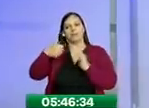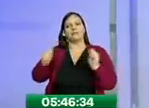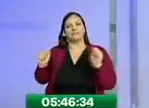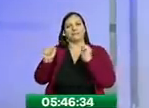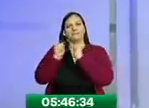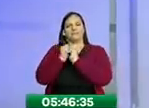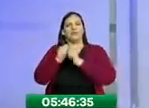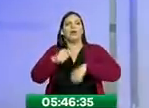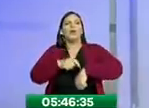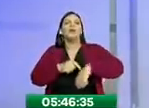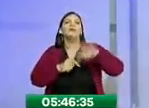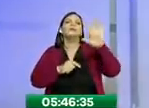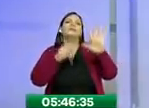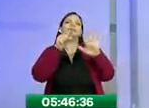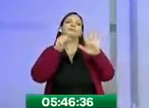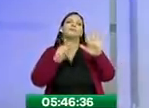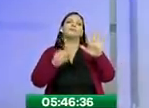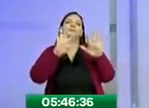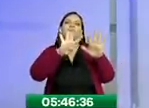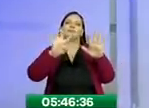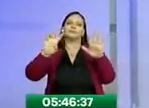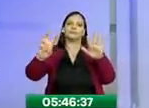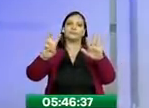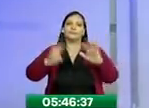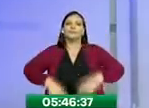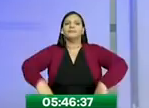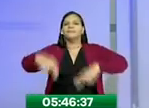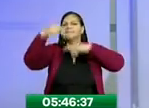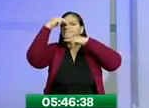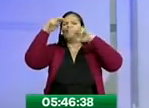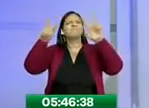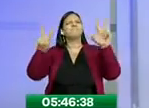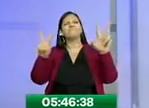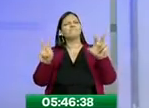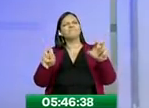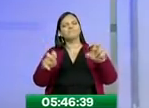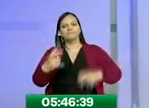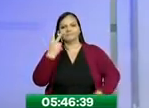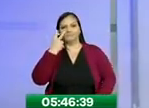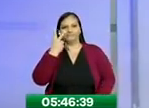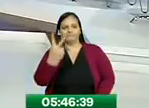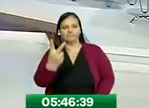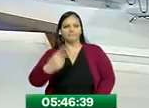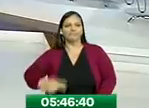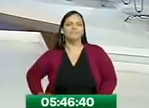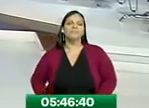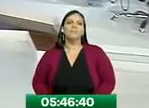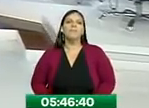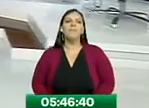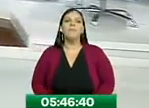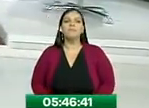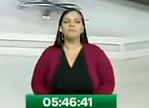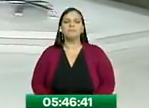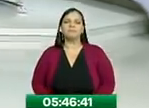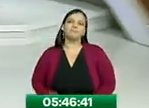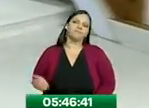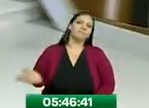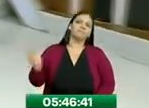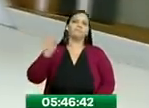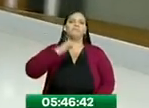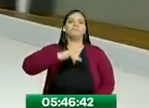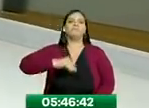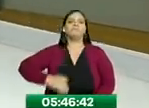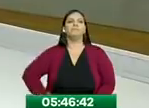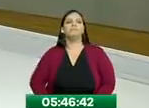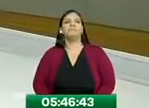la mañana, ¿qué le parece, mi querido productor, si nos vamos ahora con los titulares? 5:47 ya, de inmediato, síganme los buenos. Entonces, en esta